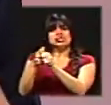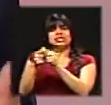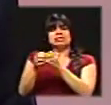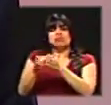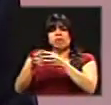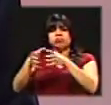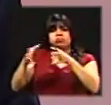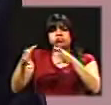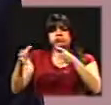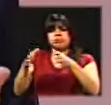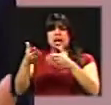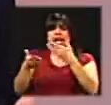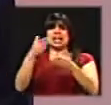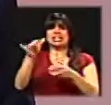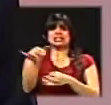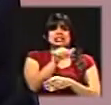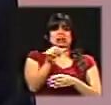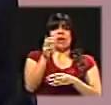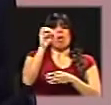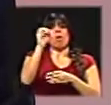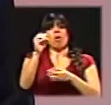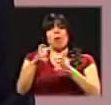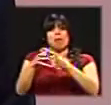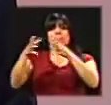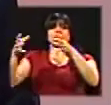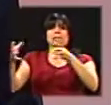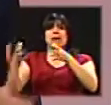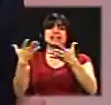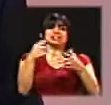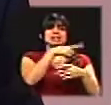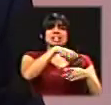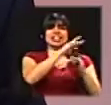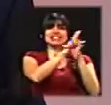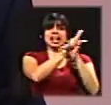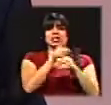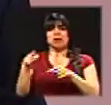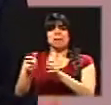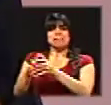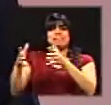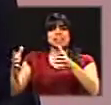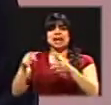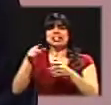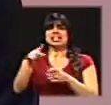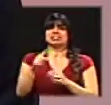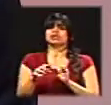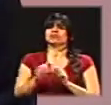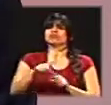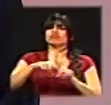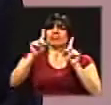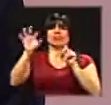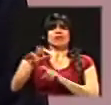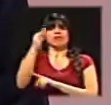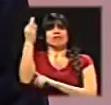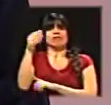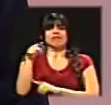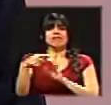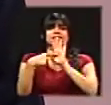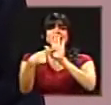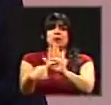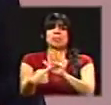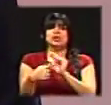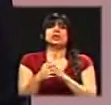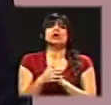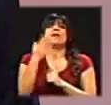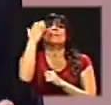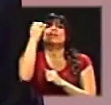proporción similar o incluso mayor que los partidos tradicionales, sigue siendo un fenómeno, porque no había sido posible,